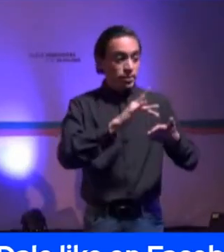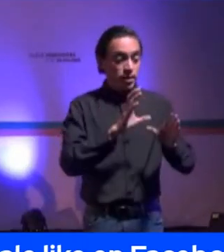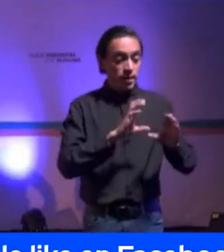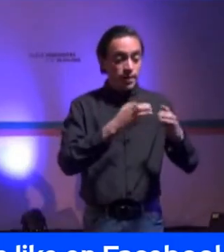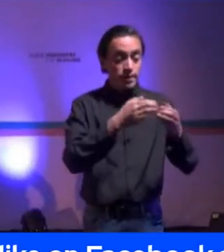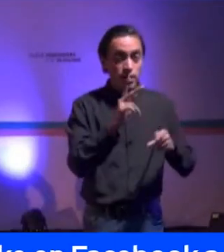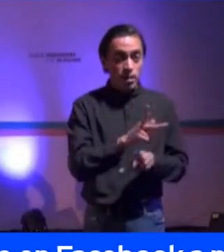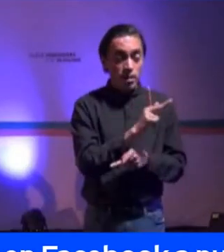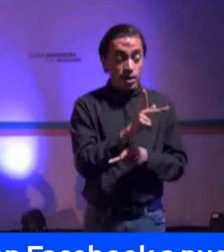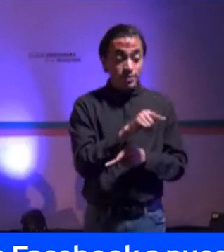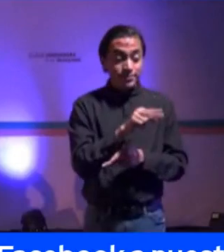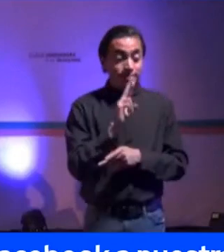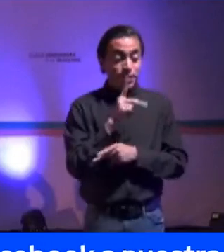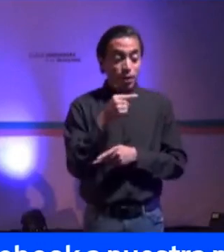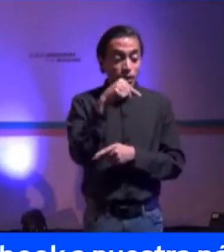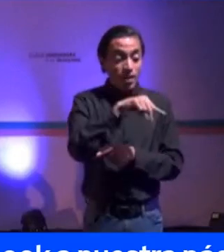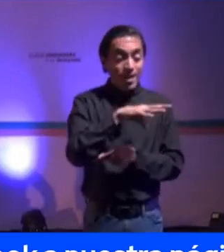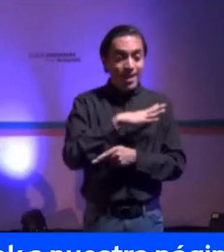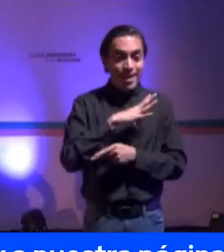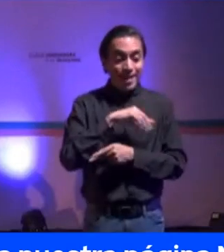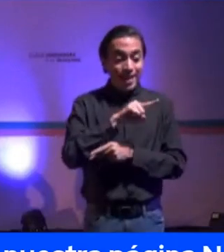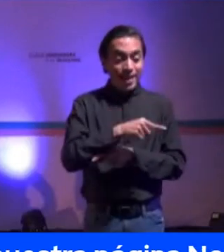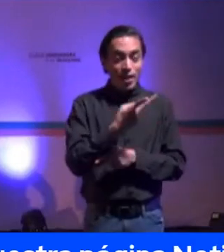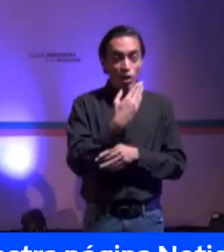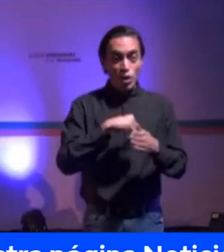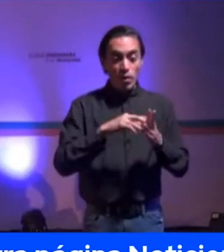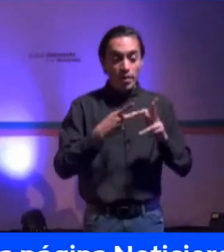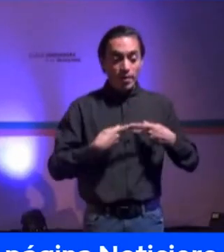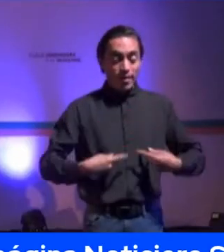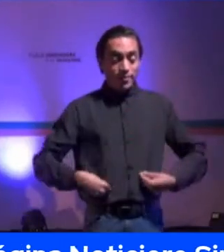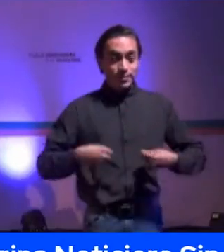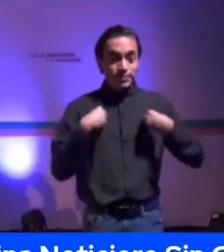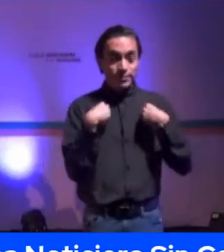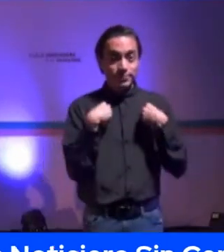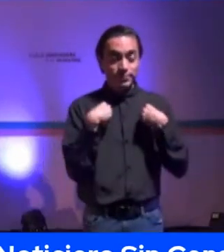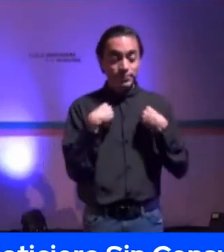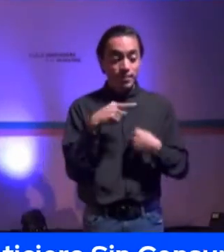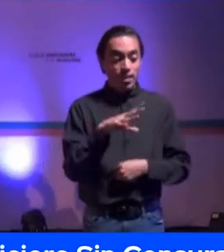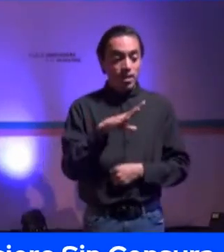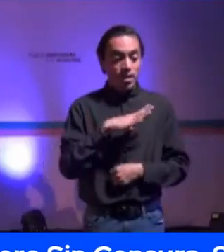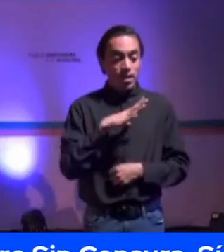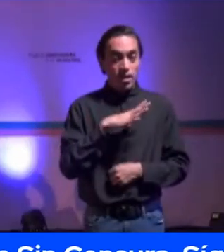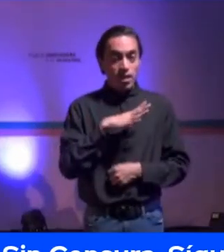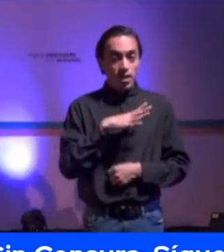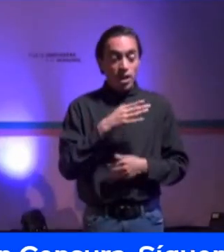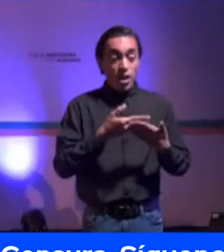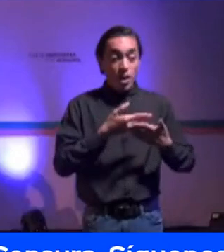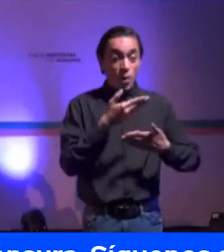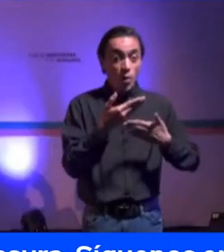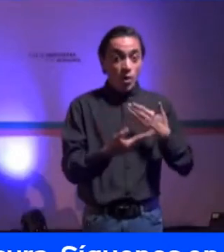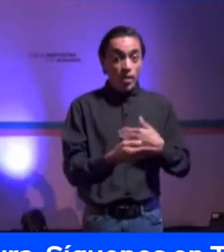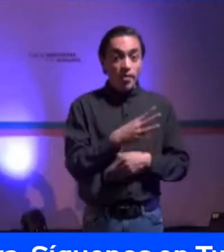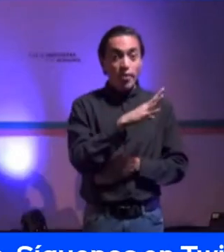Prefiero estar ahí en donde había 2,000 habitantes y han quedado 950.